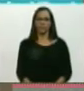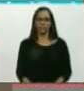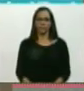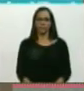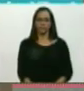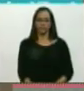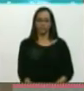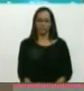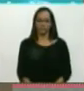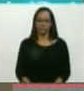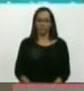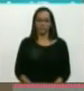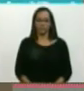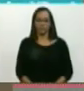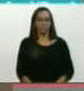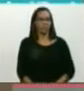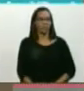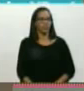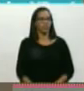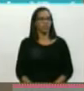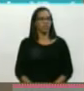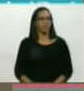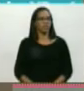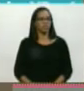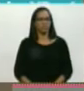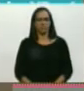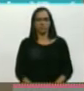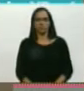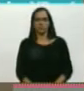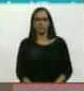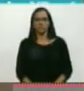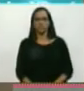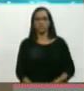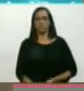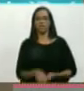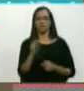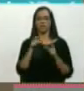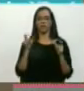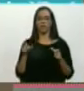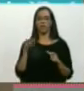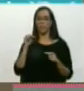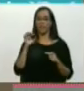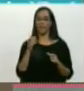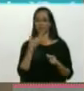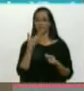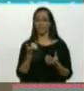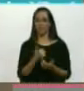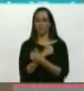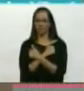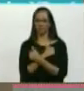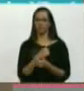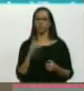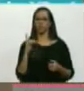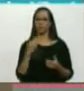siguiente. El caso Merlano se taca. La señora Merlano no tuvo mejor lugar ni mejor momento para enconcharse. Duque pide cacao.